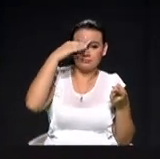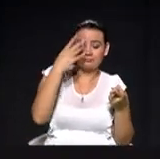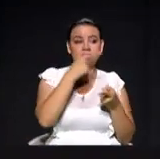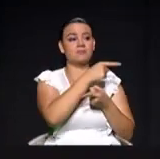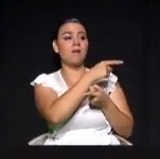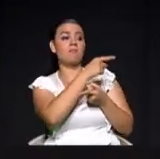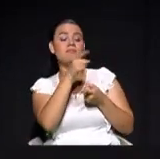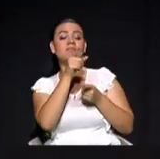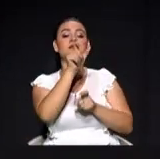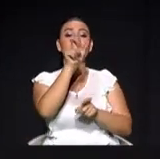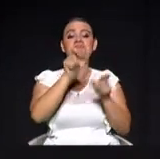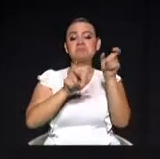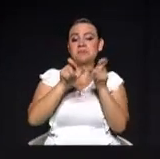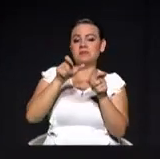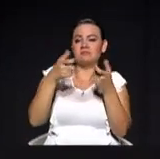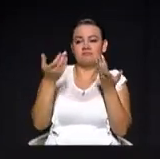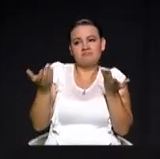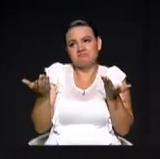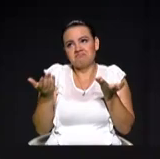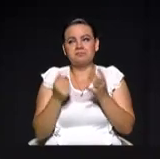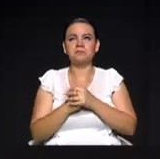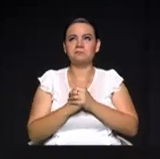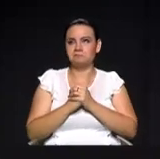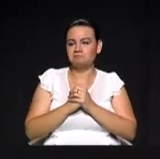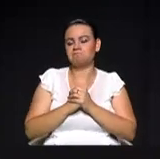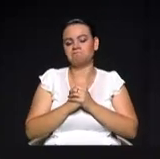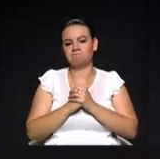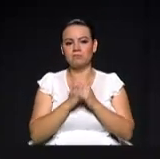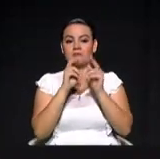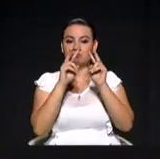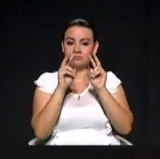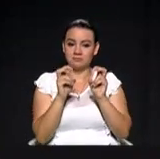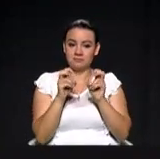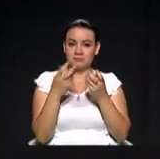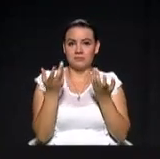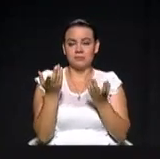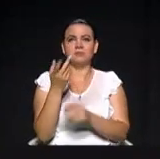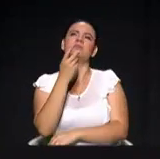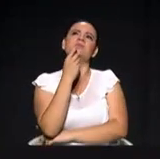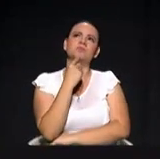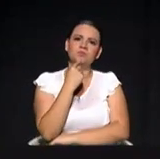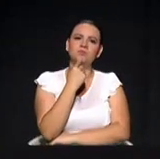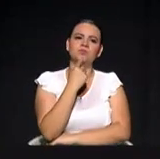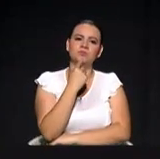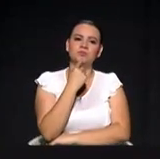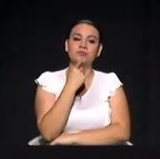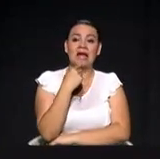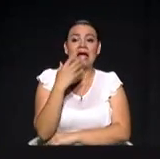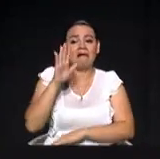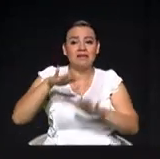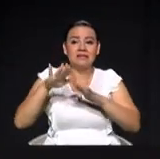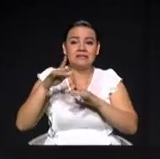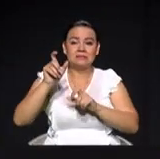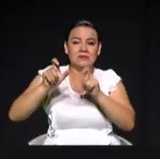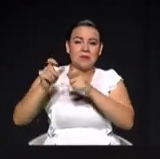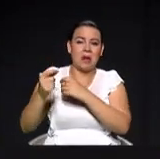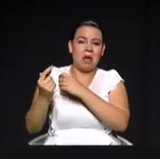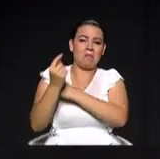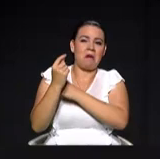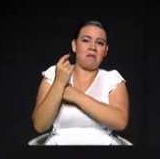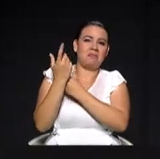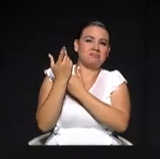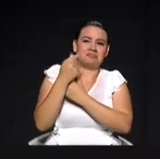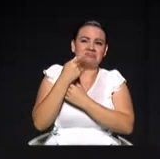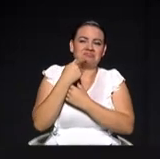personas hay un tema que me lo han criticado mucho y desde el de él